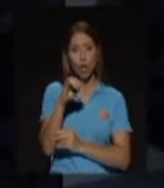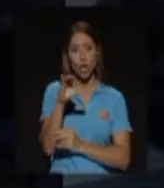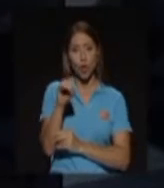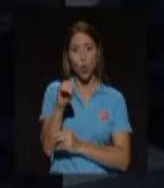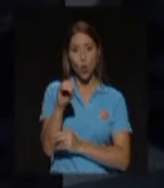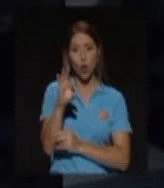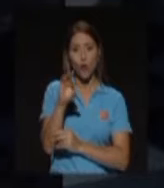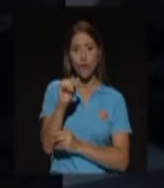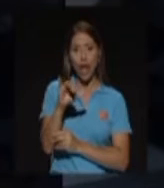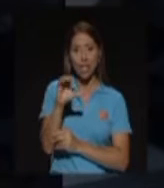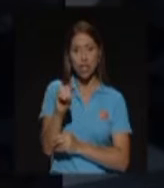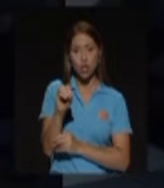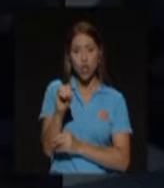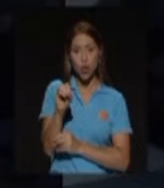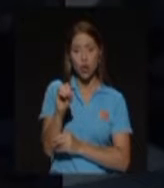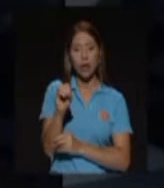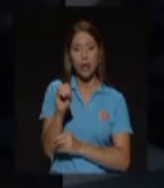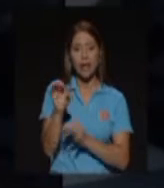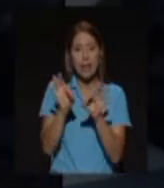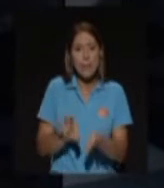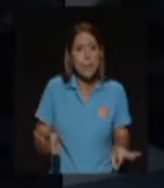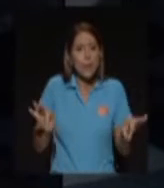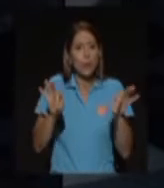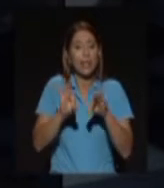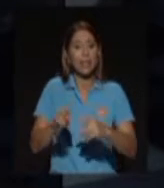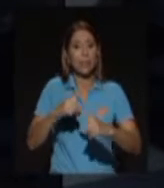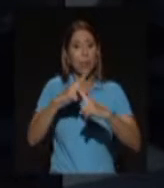el importantísimo ex rector,